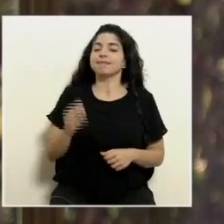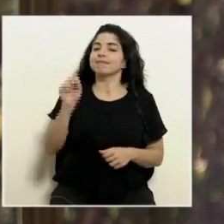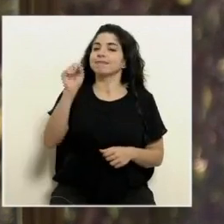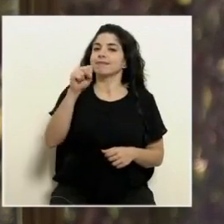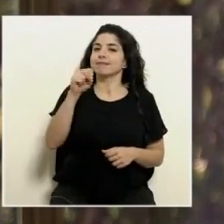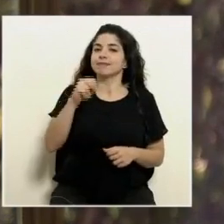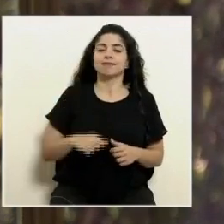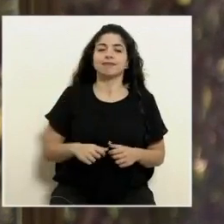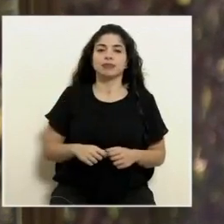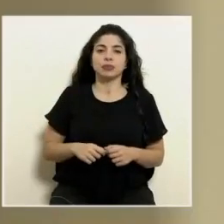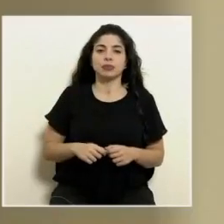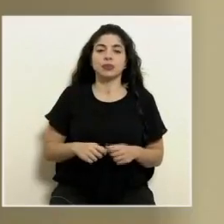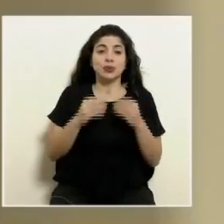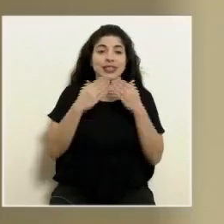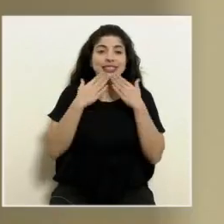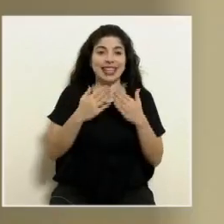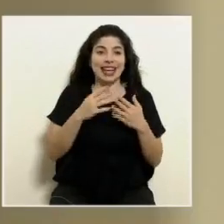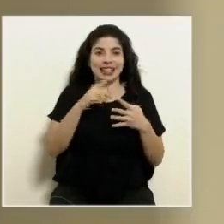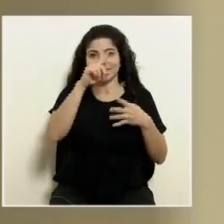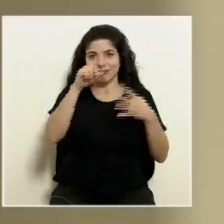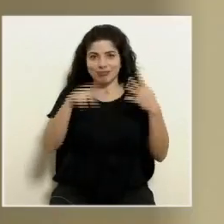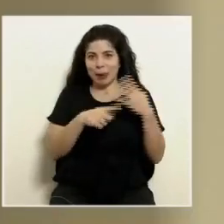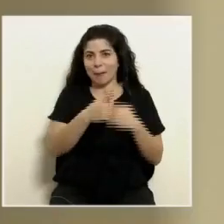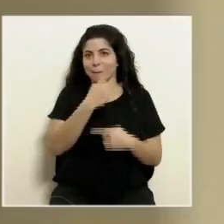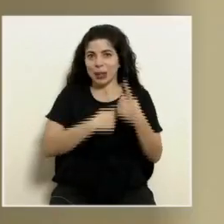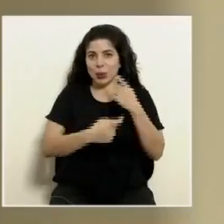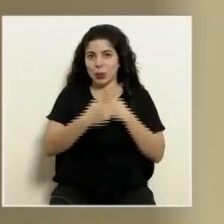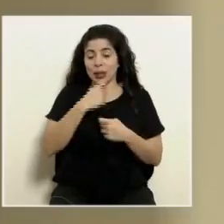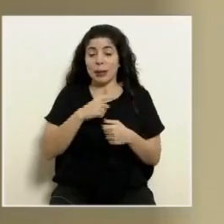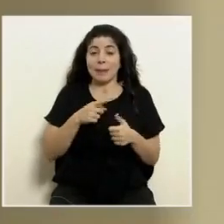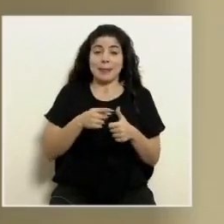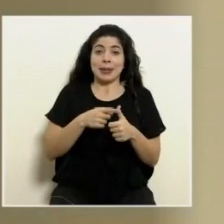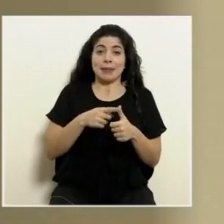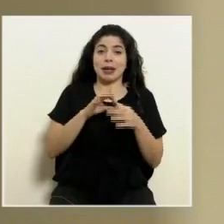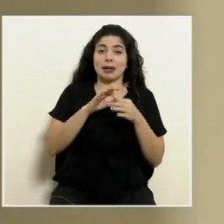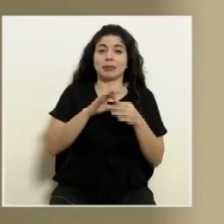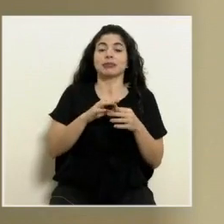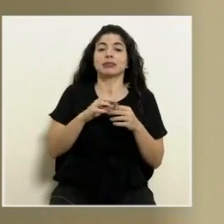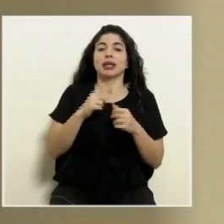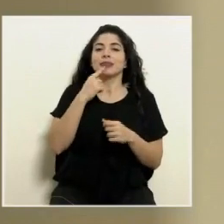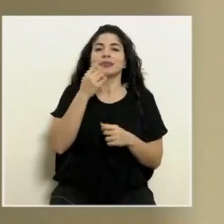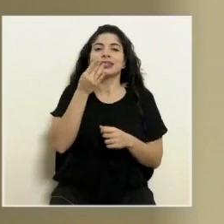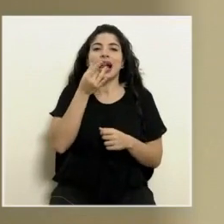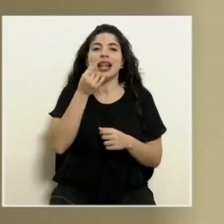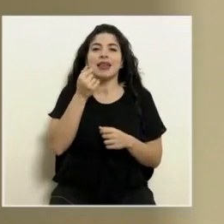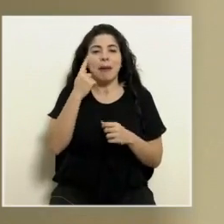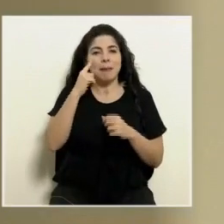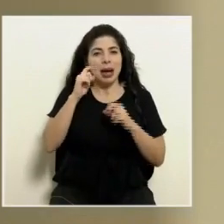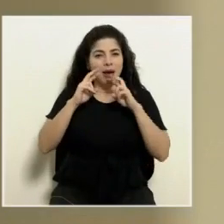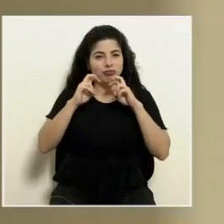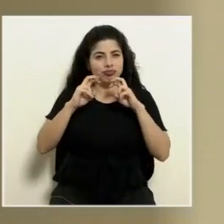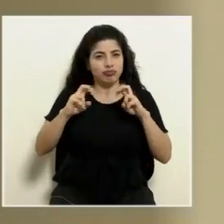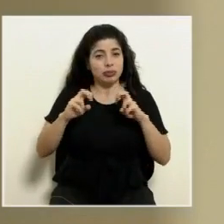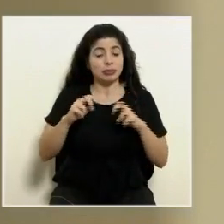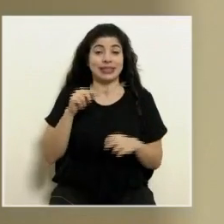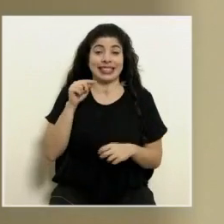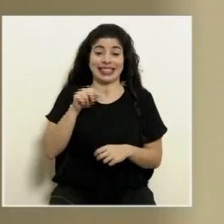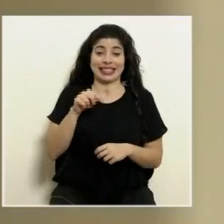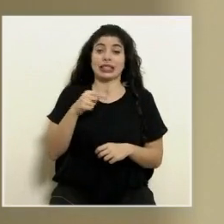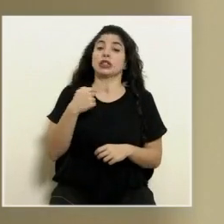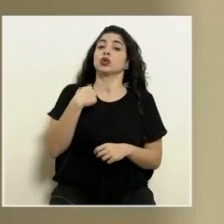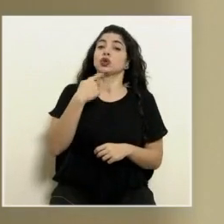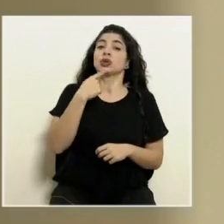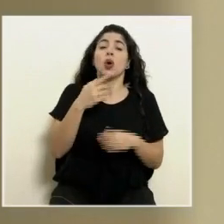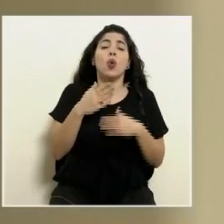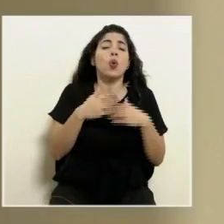Sí, muchas gracias por todas sus preguntas. La primera es con respecto a las pruebas de saliva. Vean, en esto lo que yo indiqué es